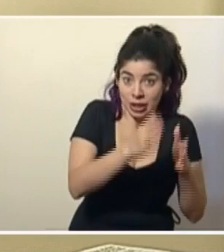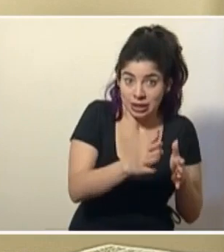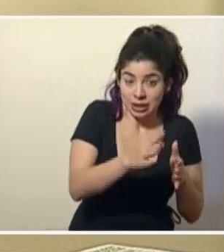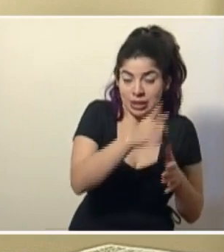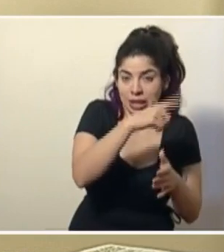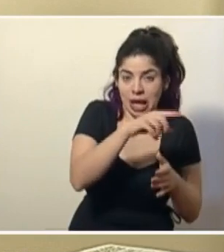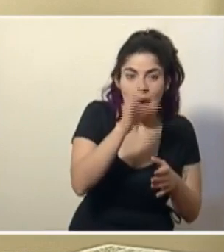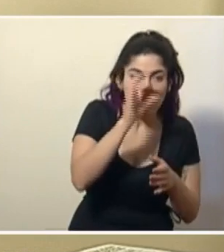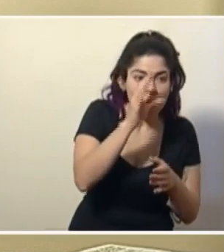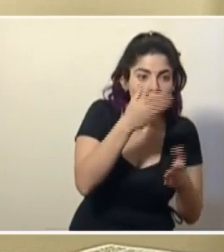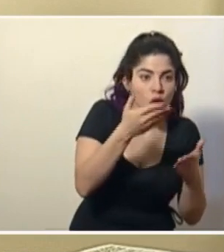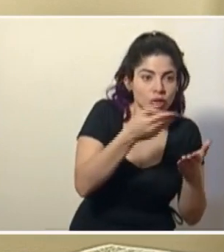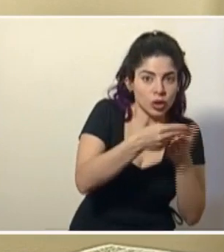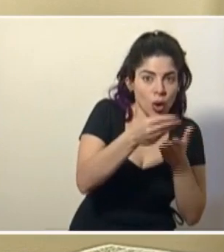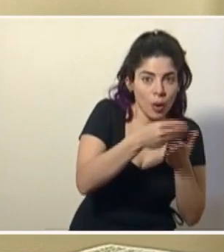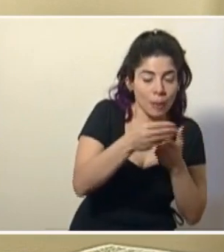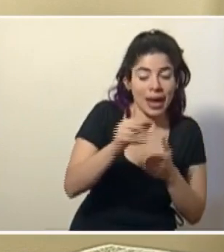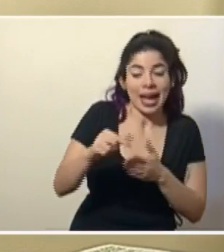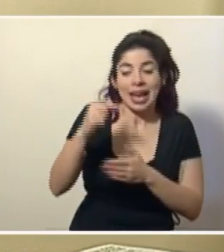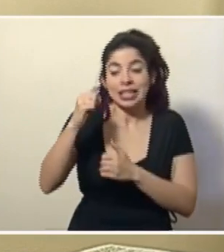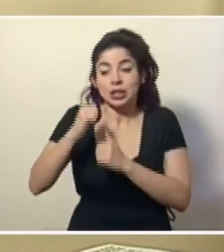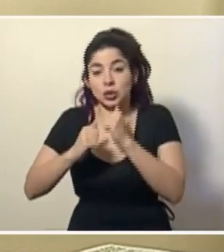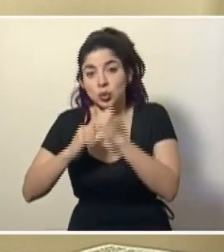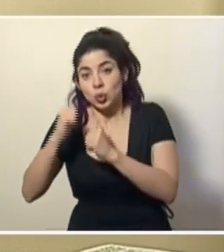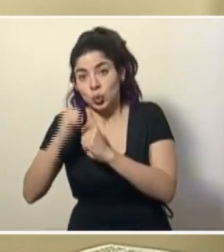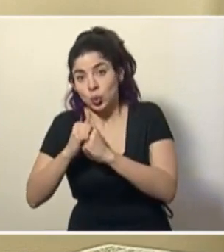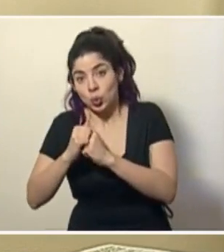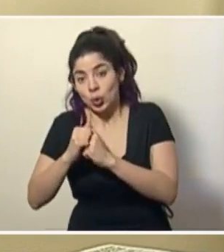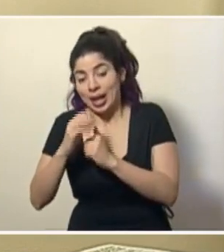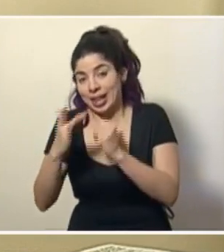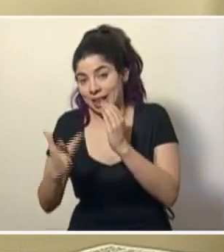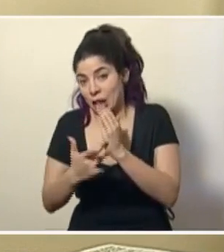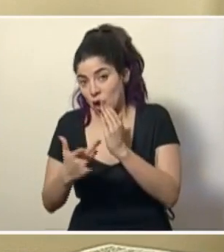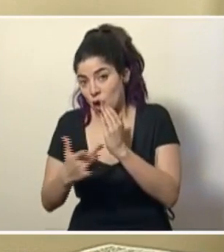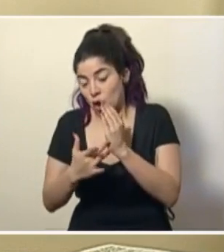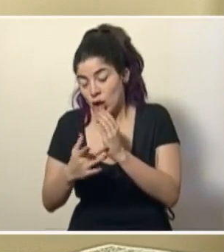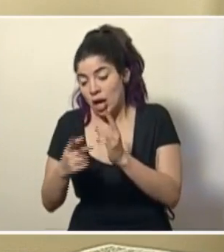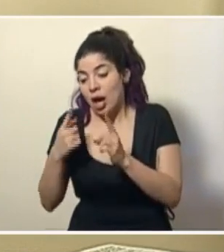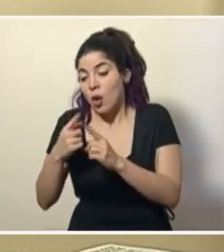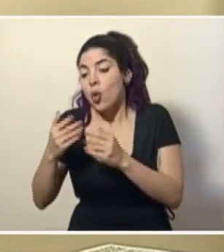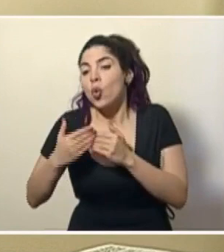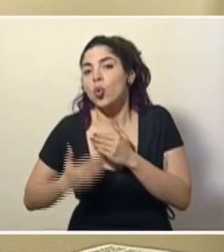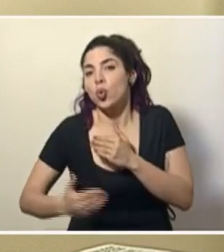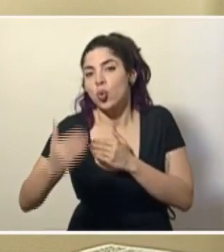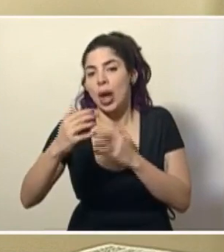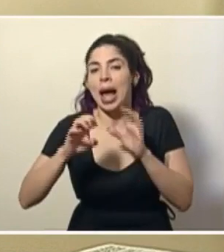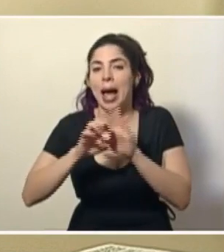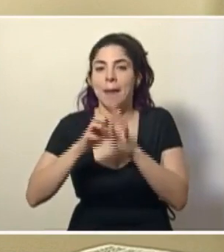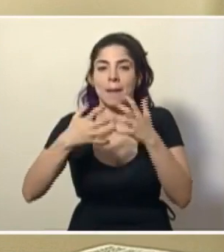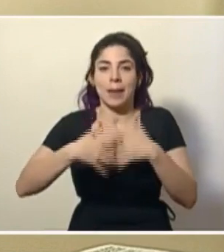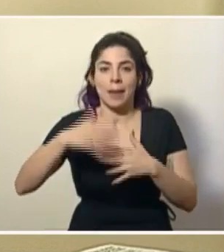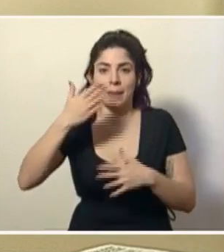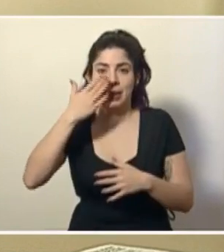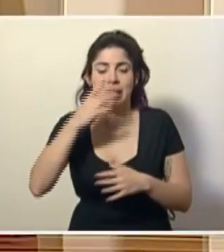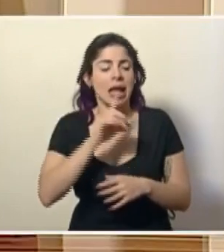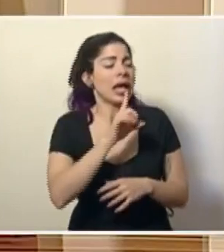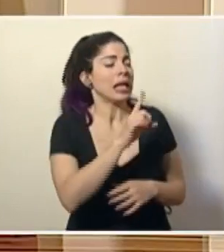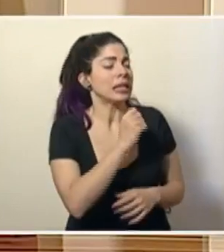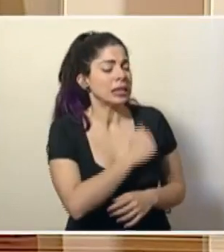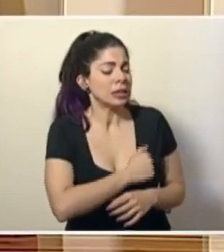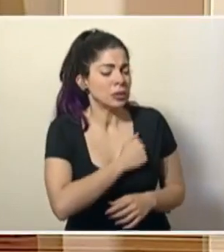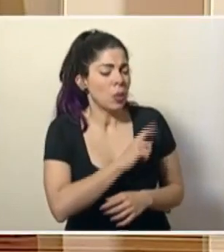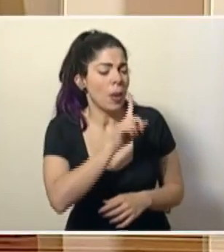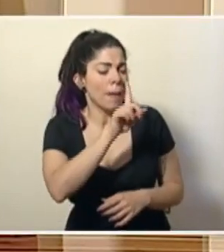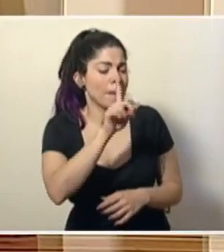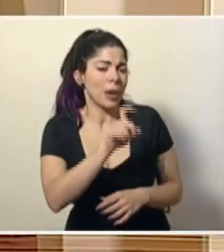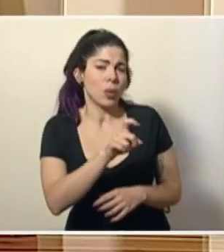todo lo que es consumible, gerencia de infraestructura y tecnología en lo que es duradero, tipo ventiladores. Solo, disculpe,